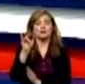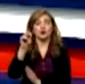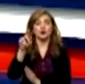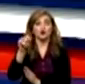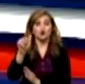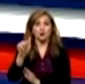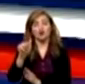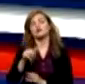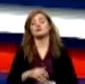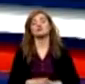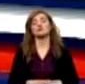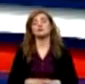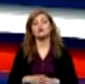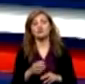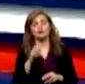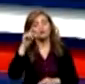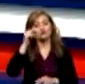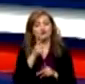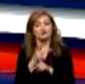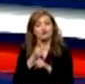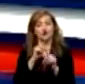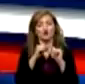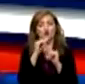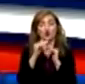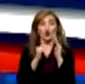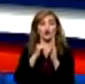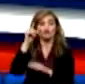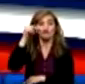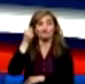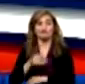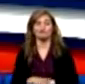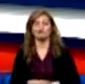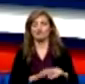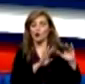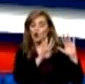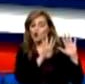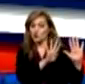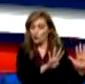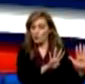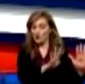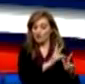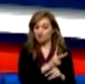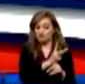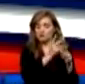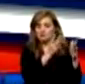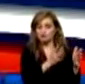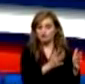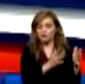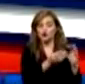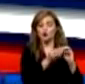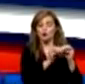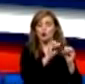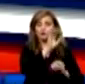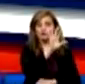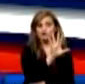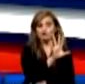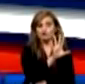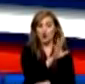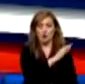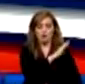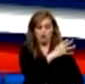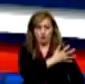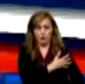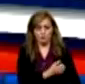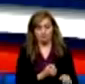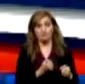Yunda, gobernará con un consejo marcado por la oposición. 9 ediles de las filas de Fuerza Compromiso Socialista 5, afín